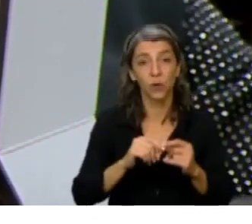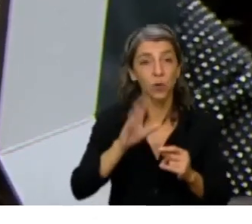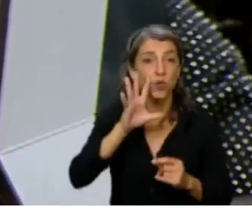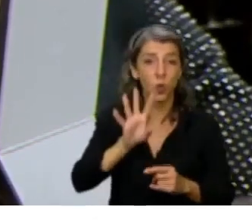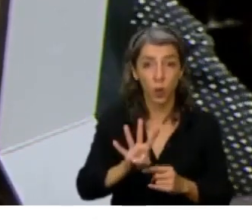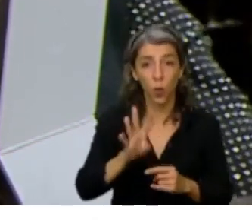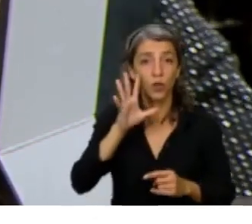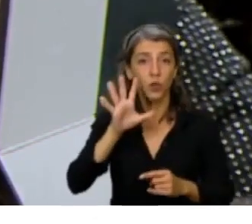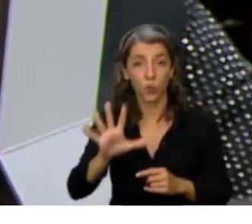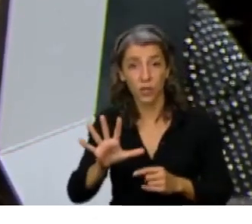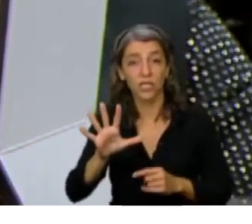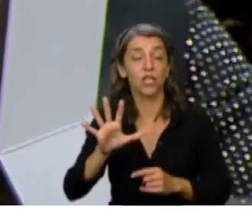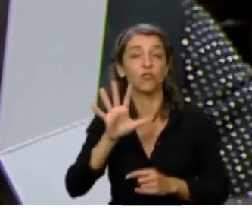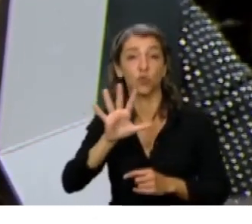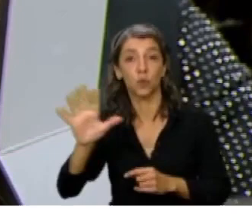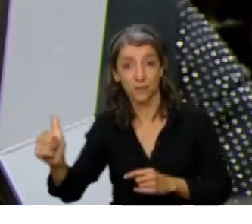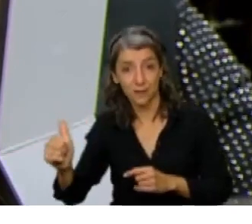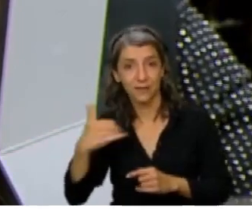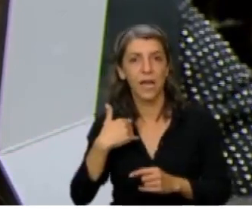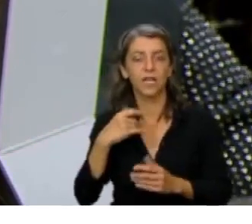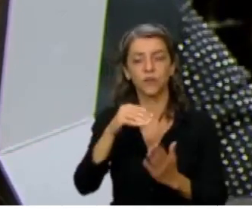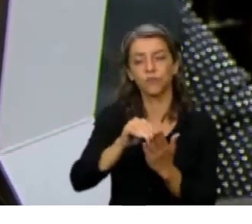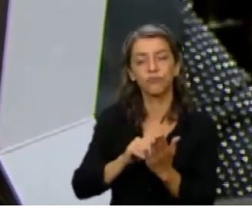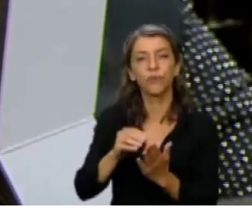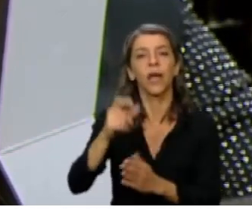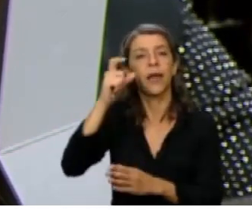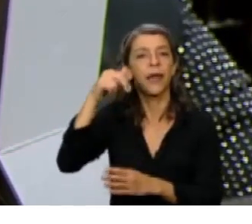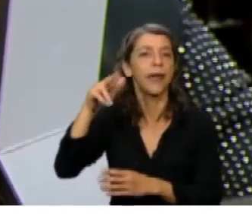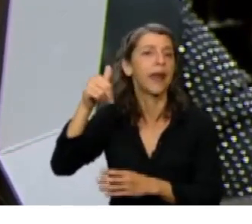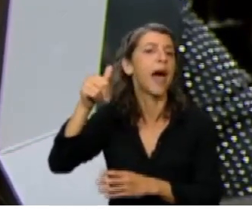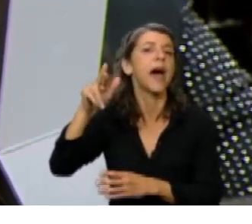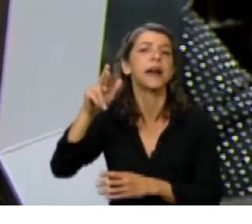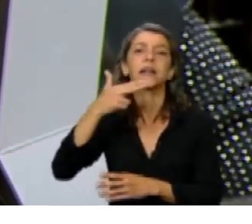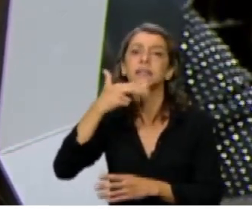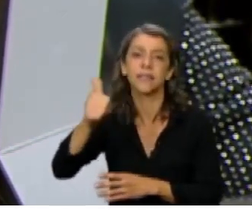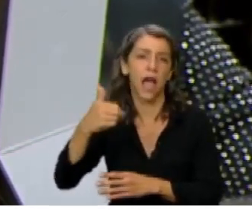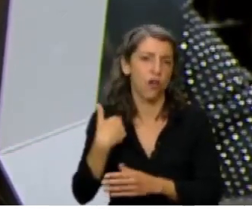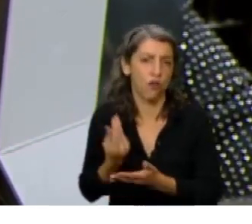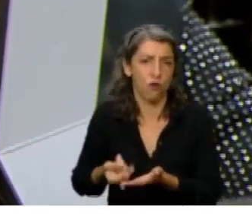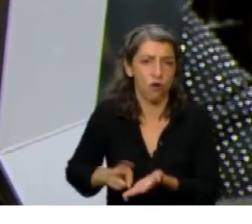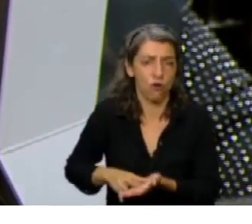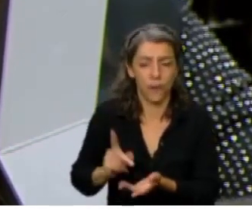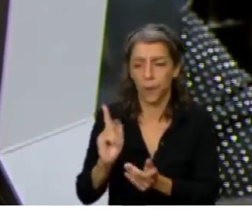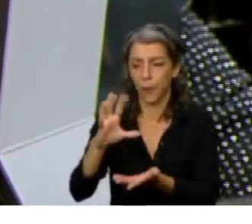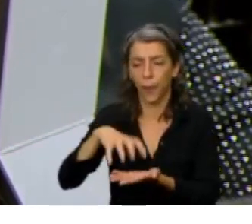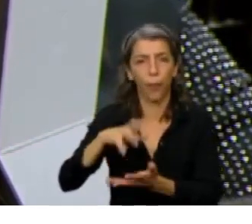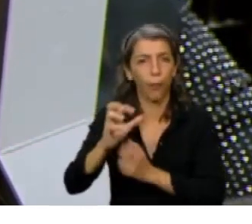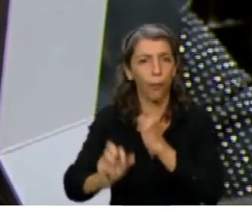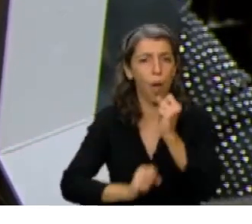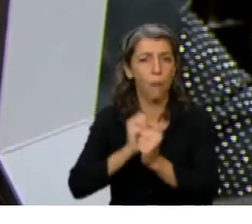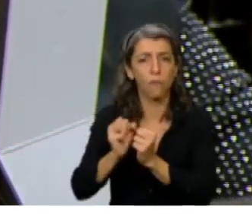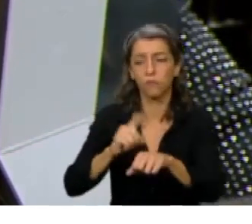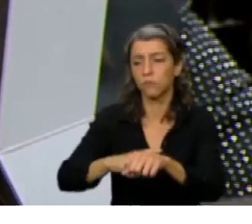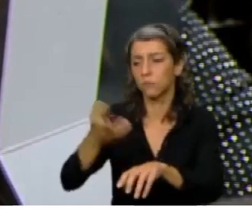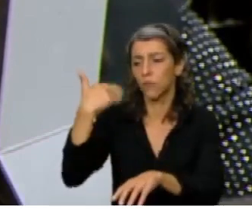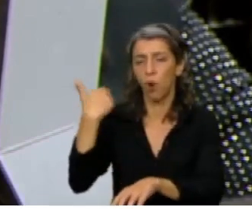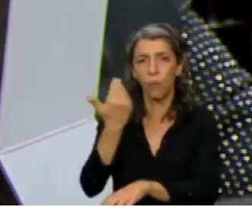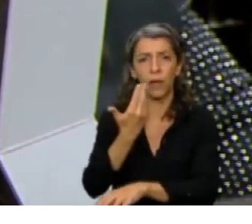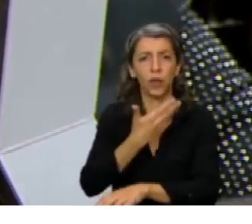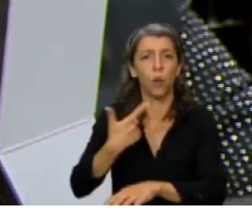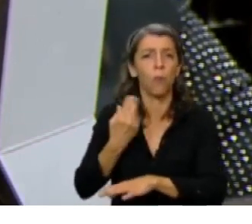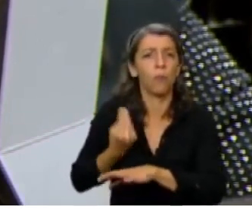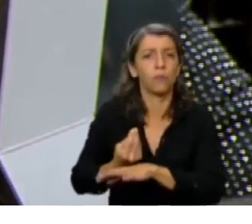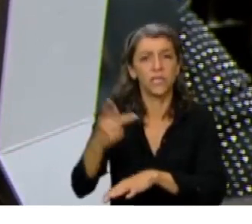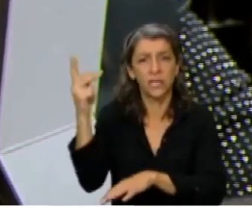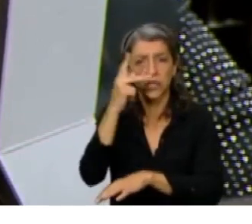56 nos ponen de nuevo a la empresa Enarsa sobre la mesa. Un monstruo creado por Néstor Kirchner